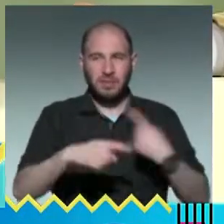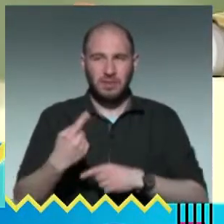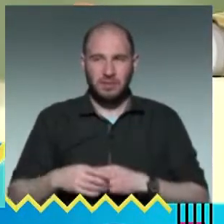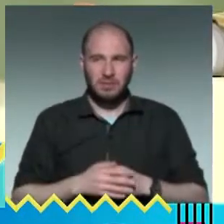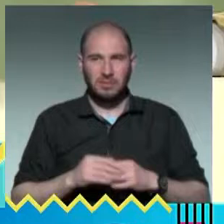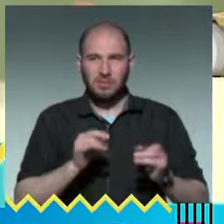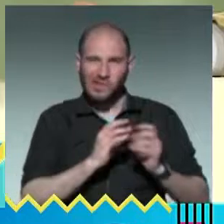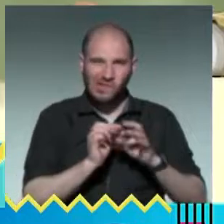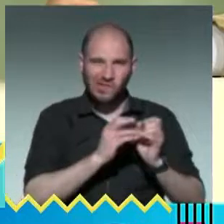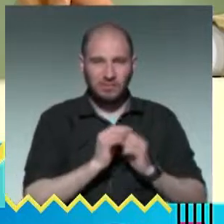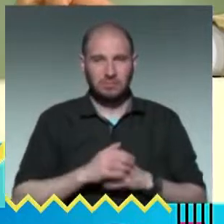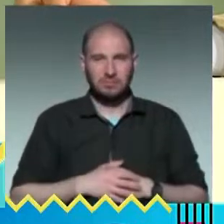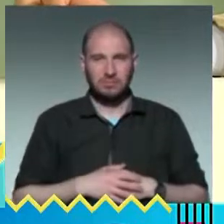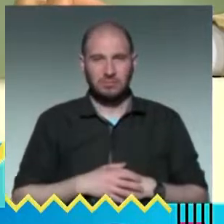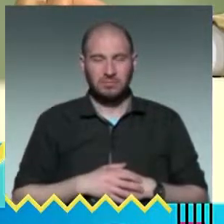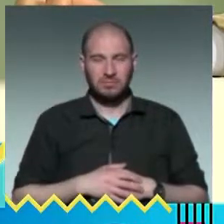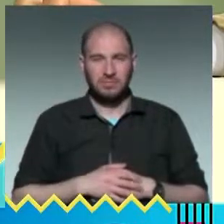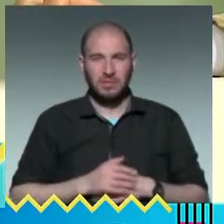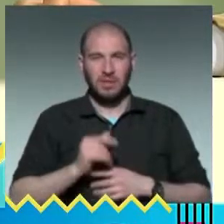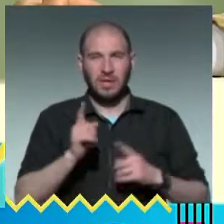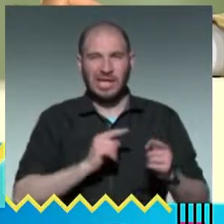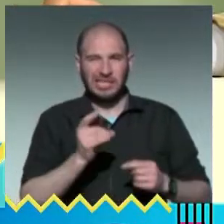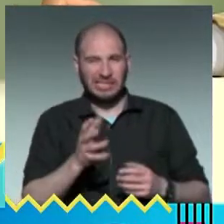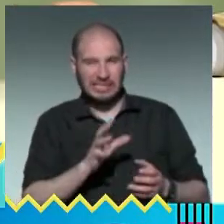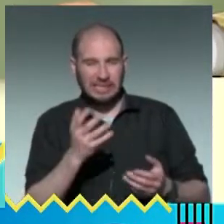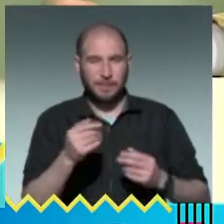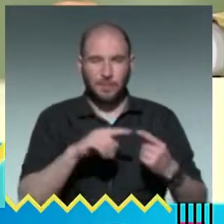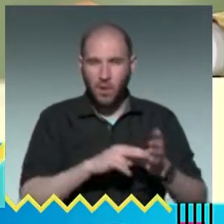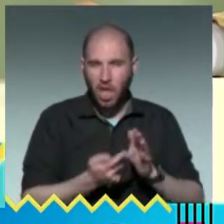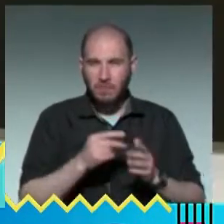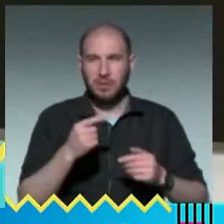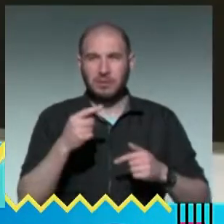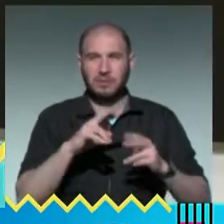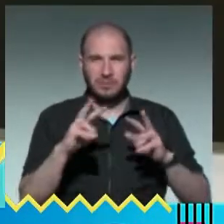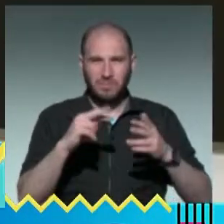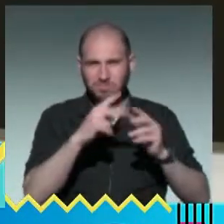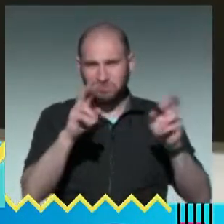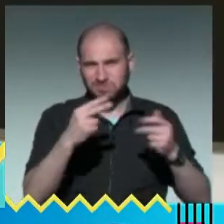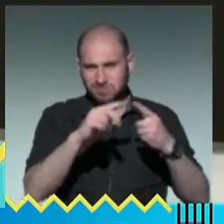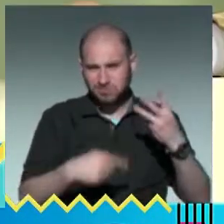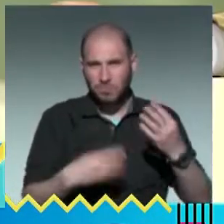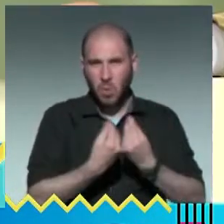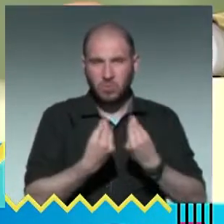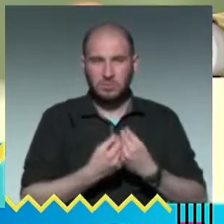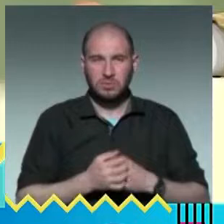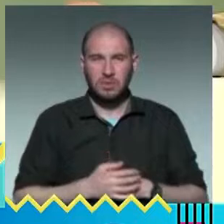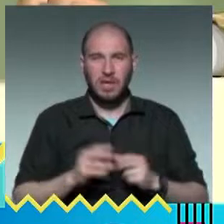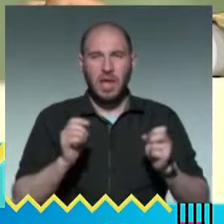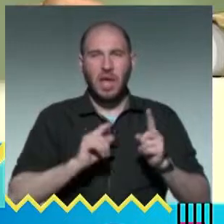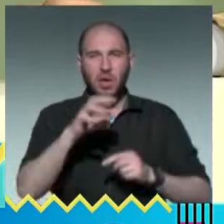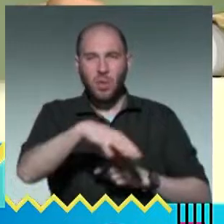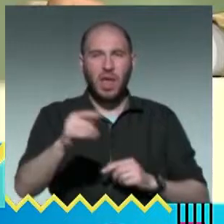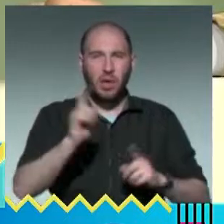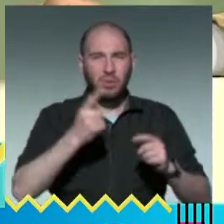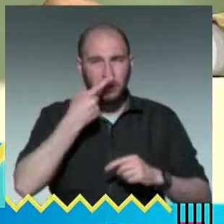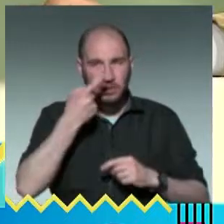urticantes o que pueden haber traído algún recelo o algún conflicto, que son válidos los conflictos porque hay sectores que tienen sus